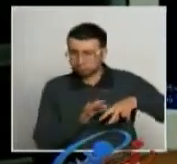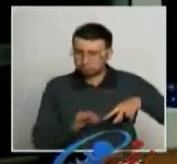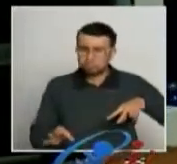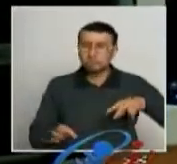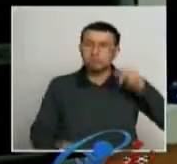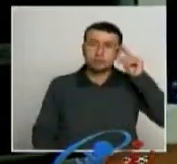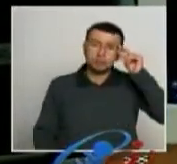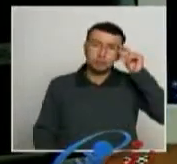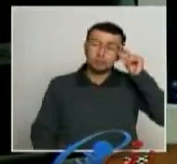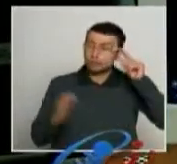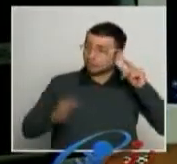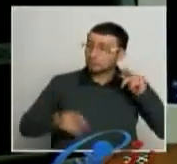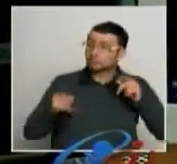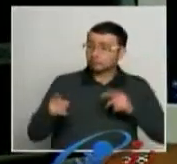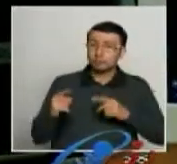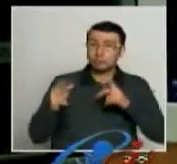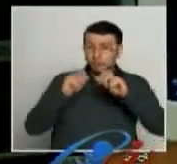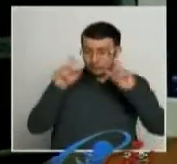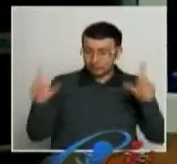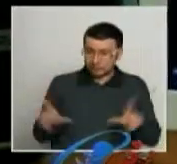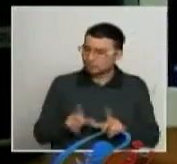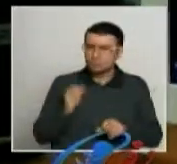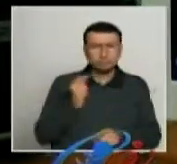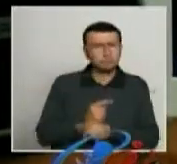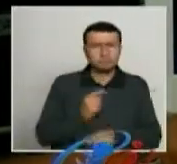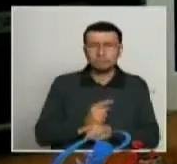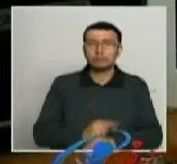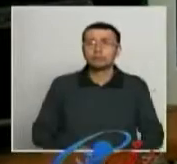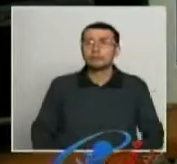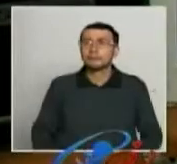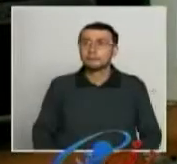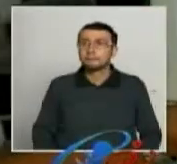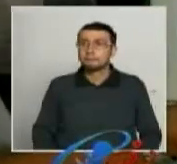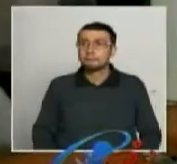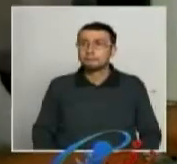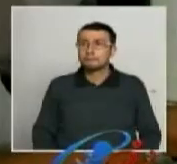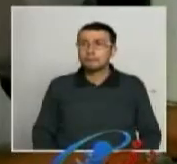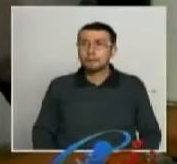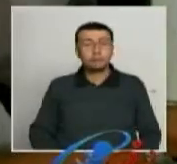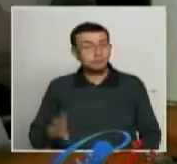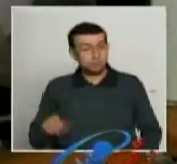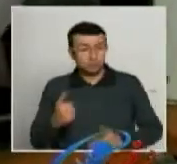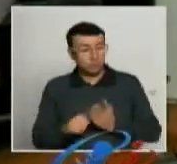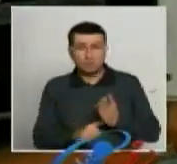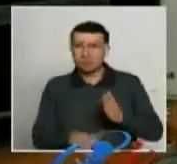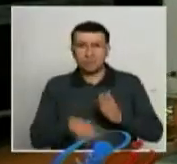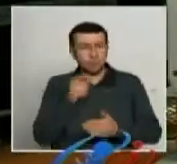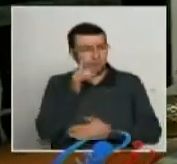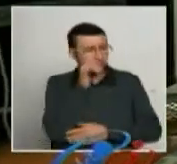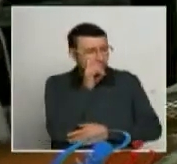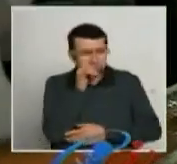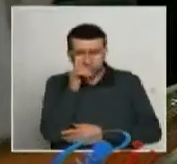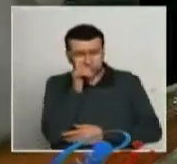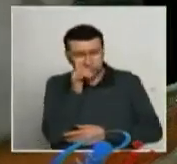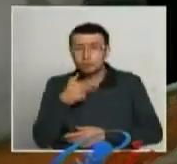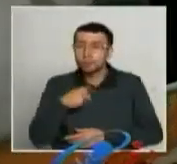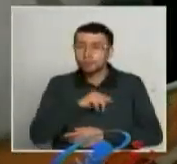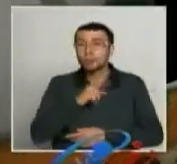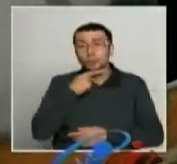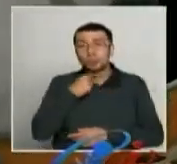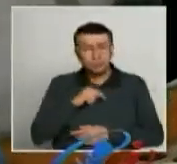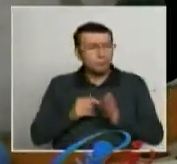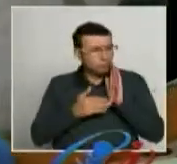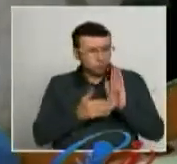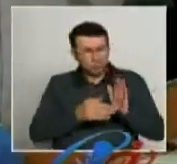nos solicitan generalmente siempre se hace bilateral. Este es un programa que estamos haciendo sin editar. Nosotros nos gusta mostrar